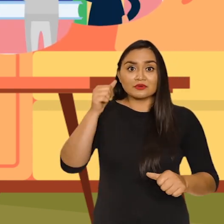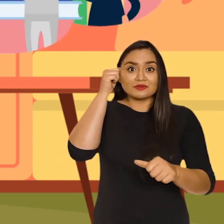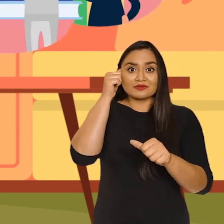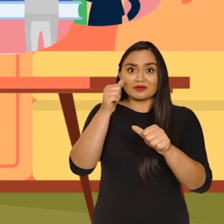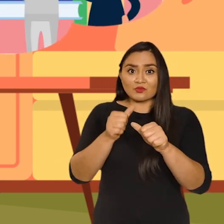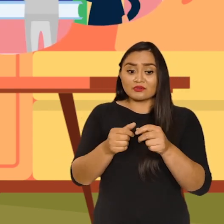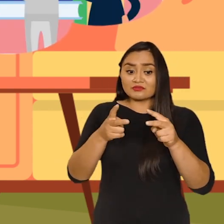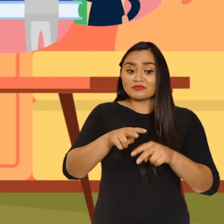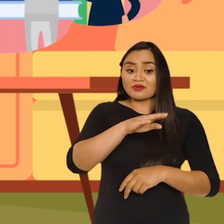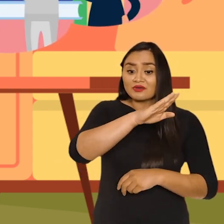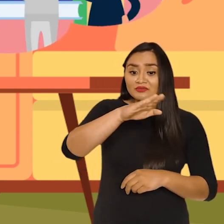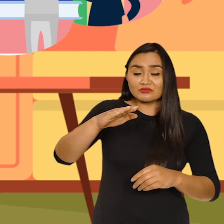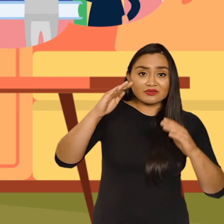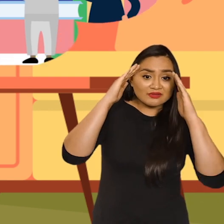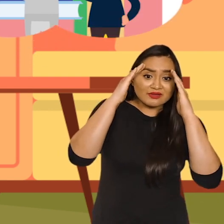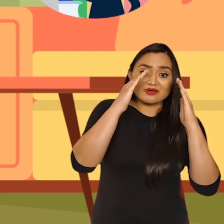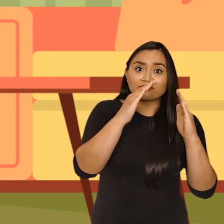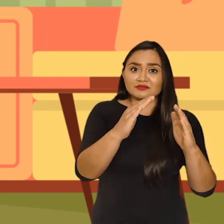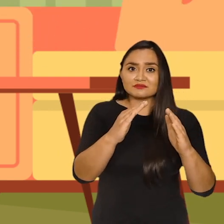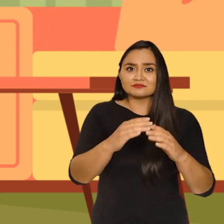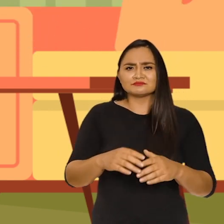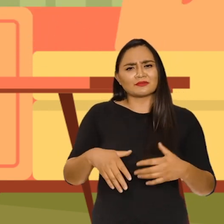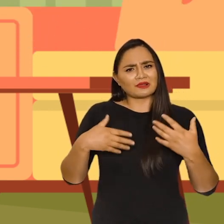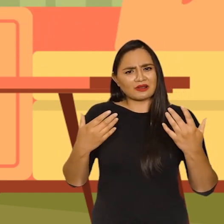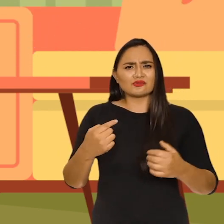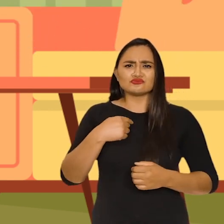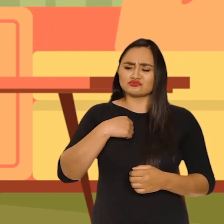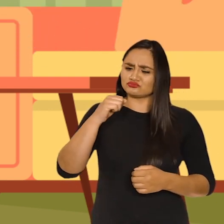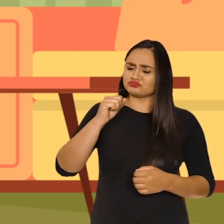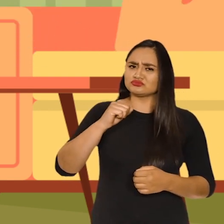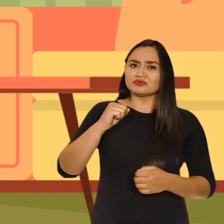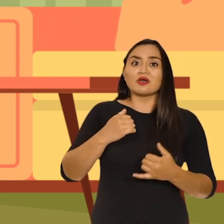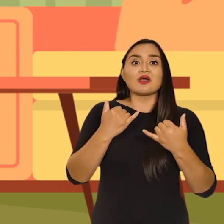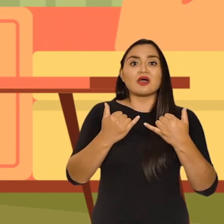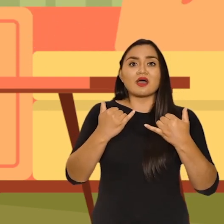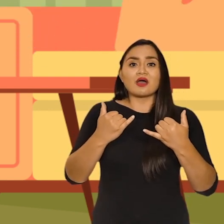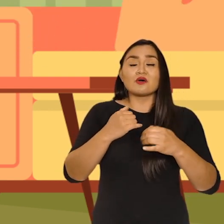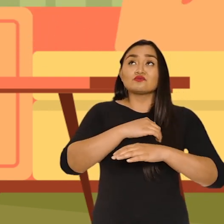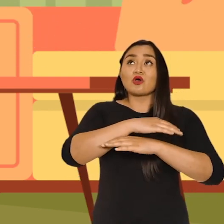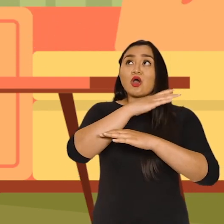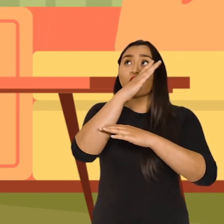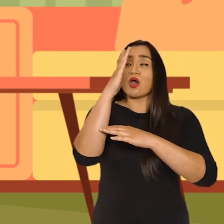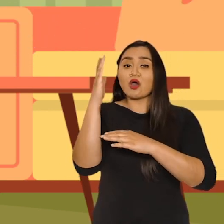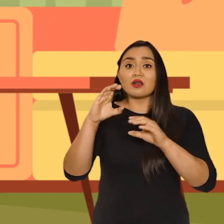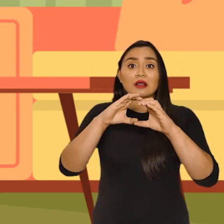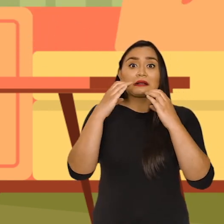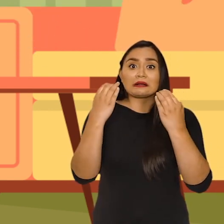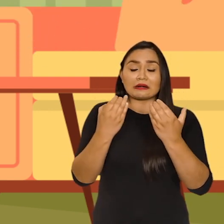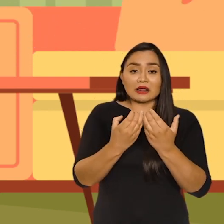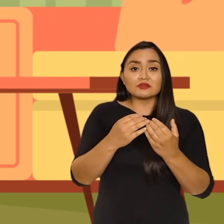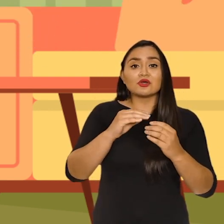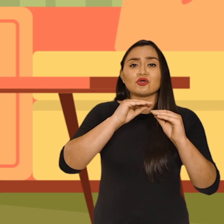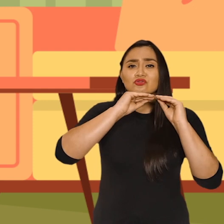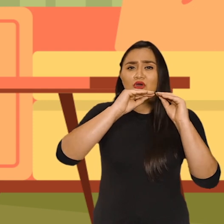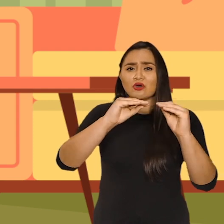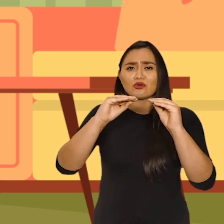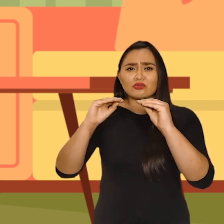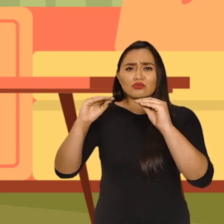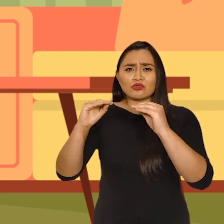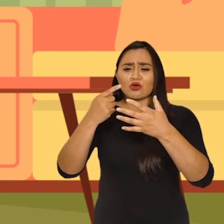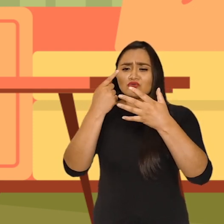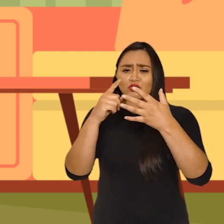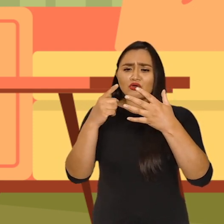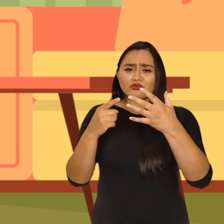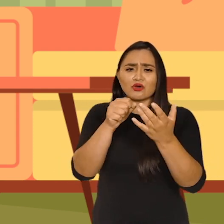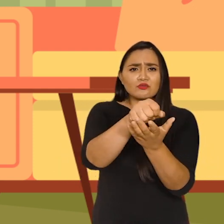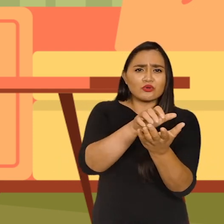No te olvides de hacer lo mismo con tus estudiantes. Pero claro que lo hago. Hoy me pasé toda la clase diciéndoles todo lo